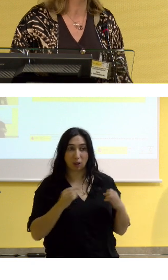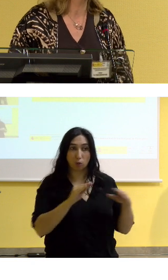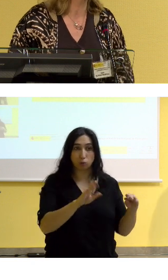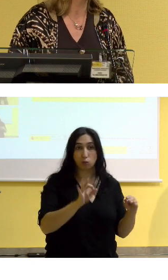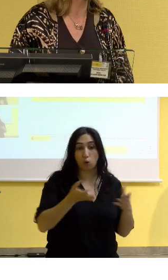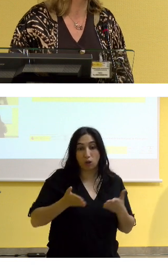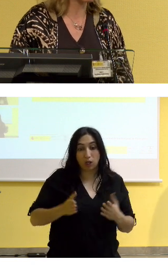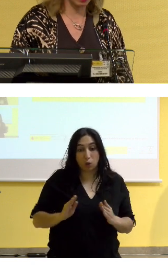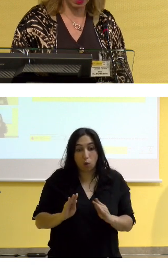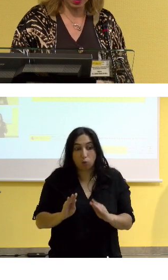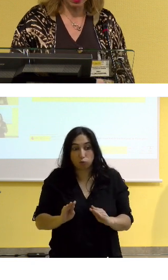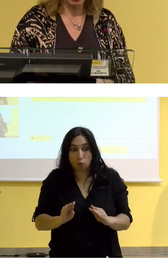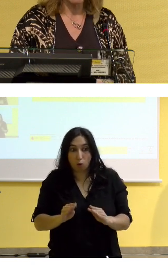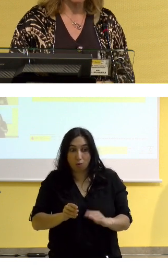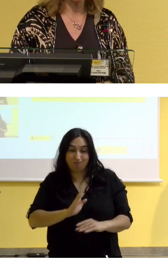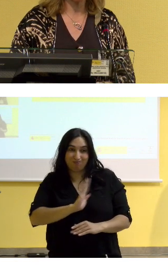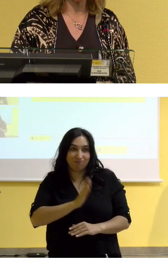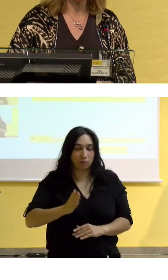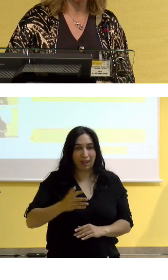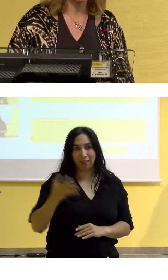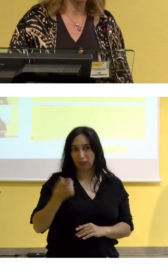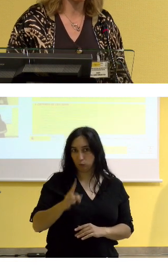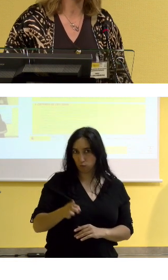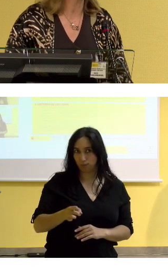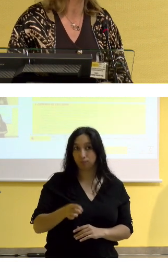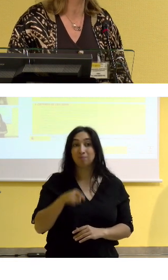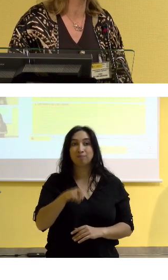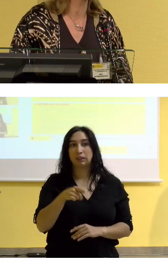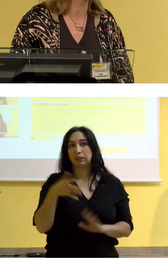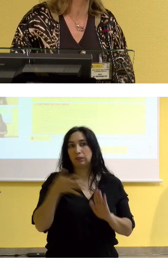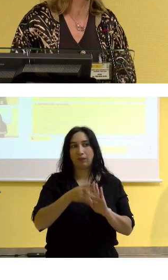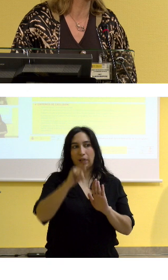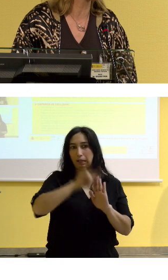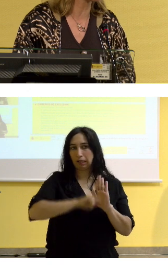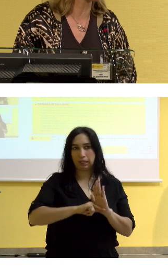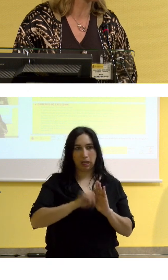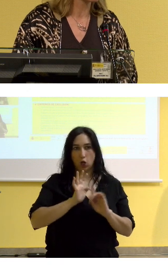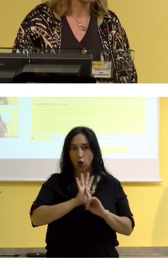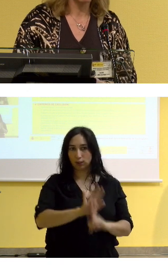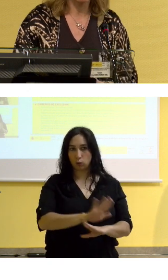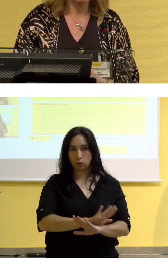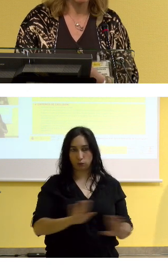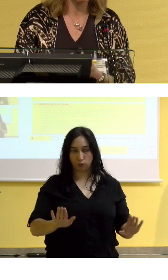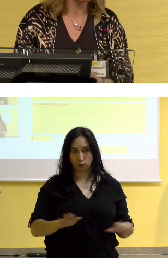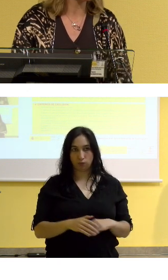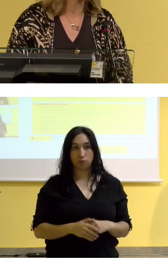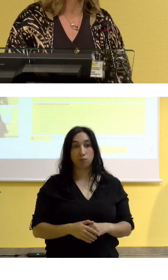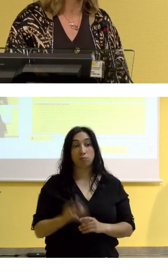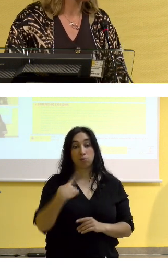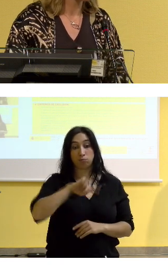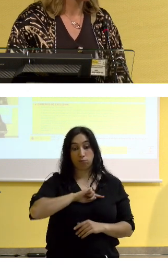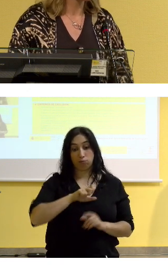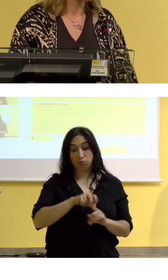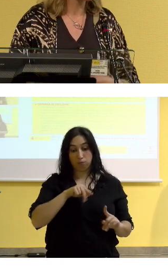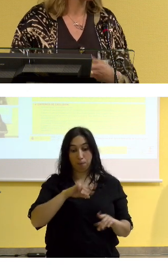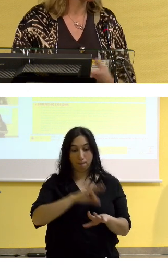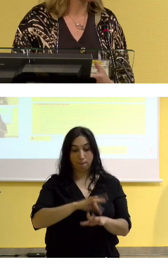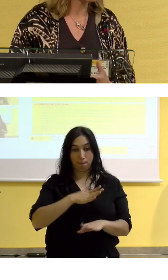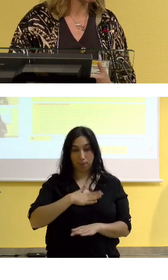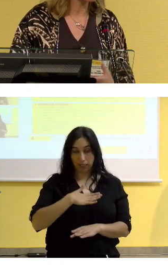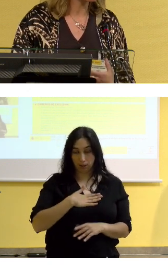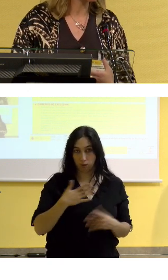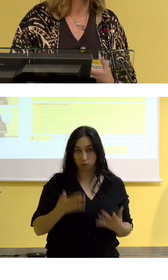la de posibles descendencia. Y esos son básicamente los criterios de exclusión. Nosotros, como médicos, uno de